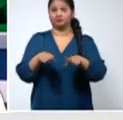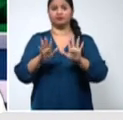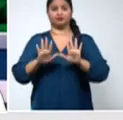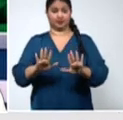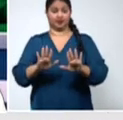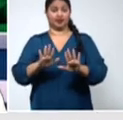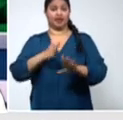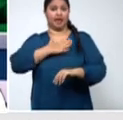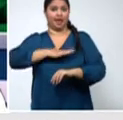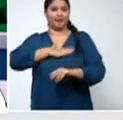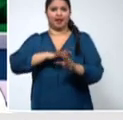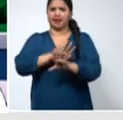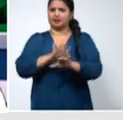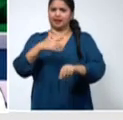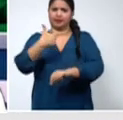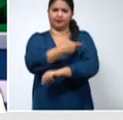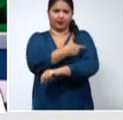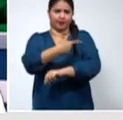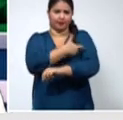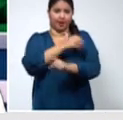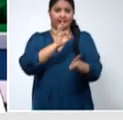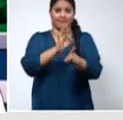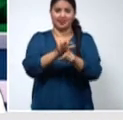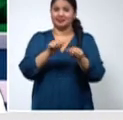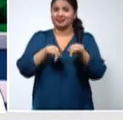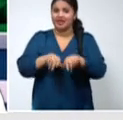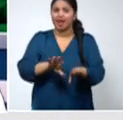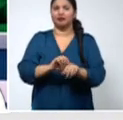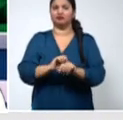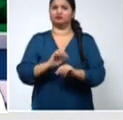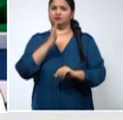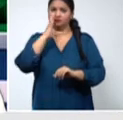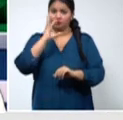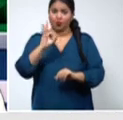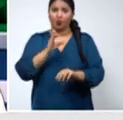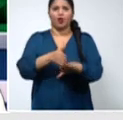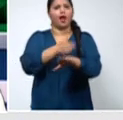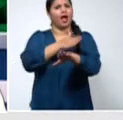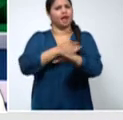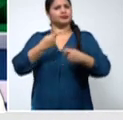masivamente, se alcance un nivel de vacunación, pero indiscutiblemente